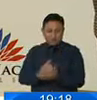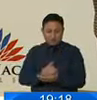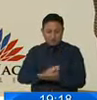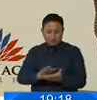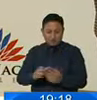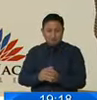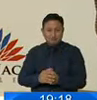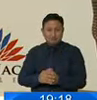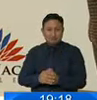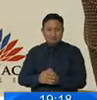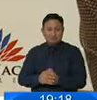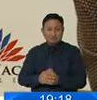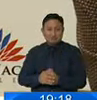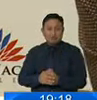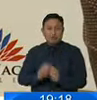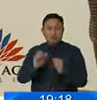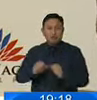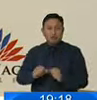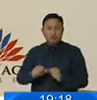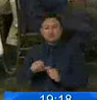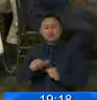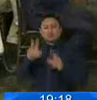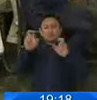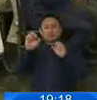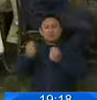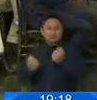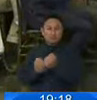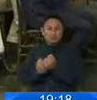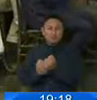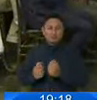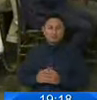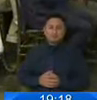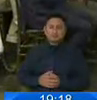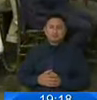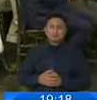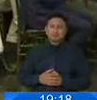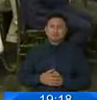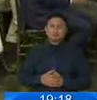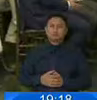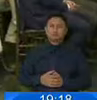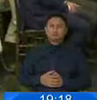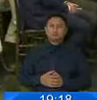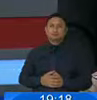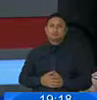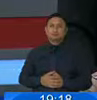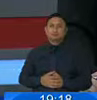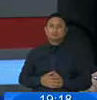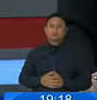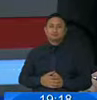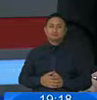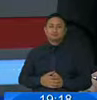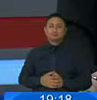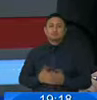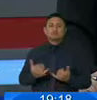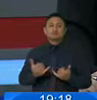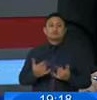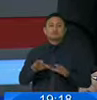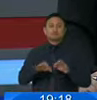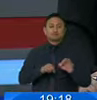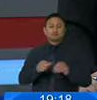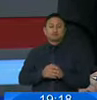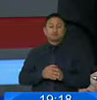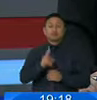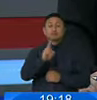muchísimos más luces de fortalecimiento. Informó Héctor Romero. Ahora les contamos